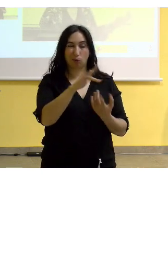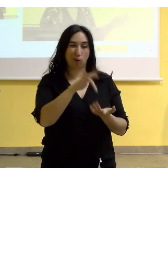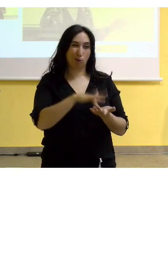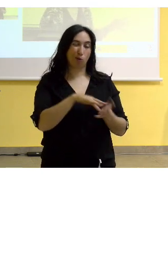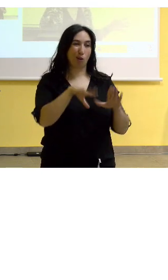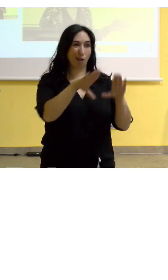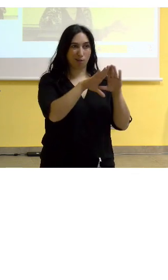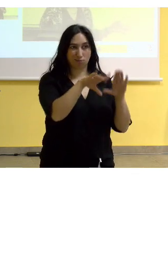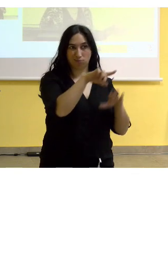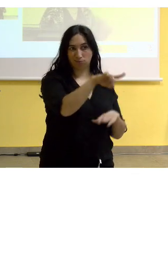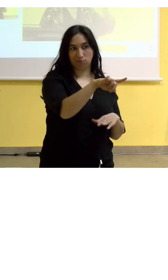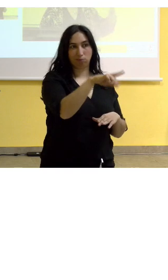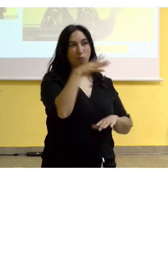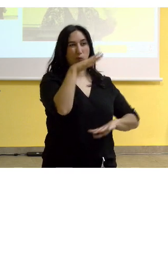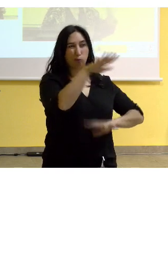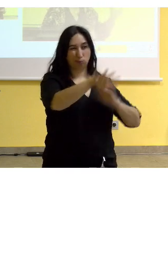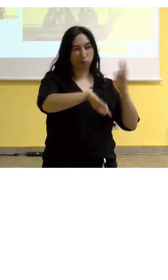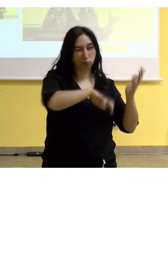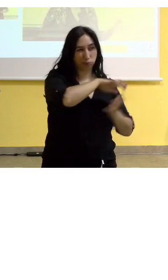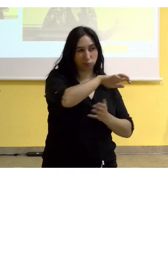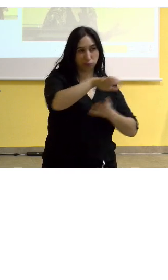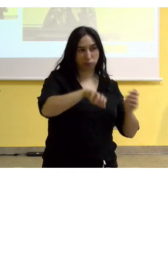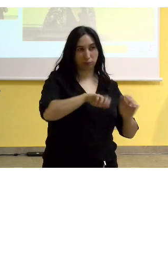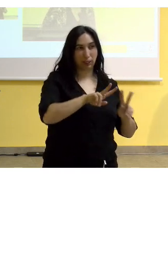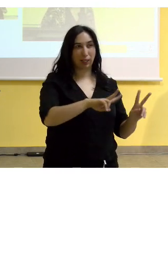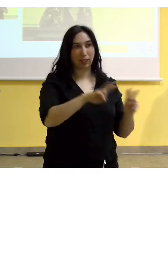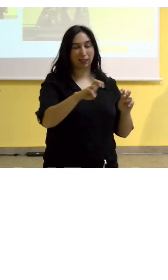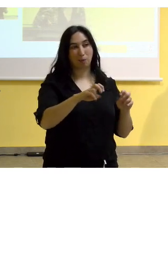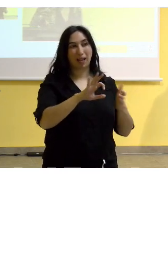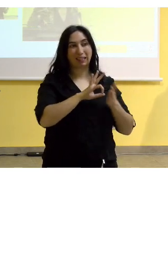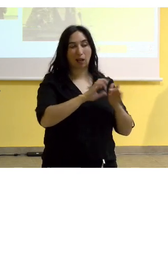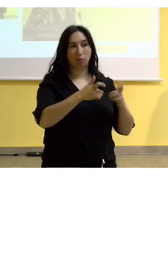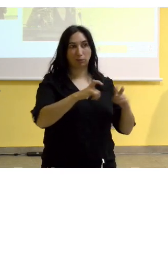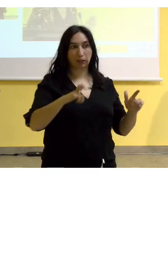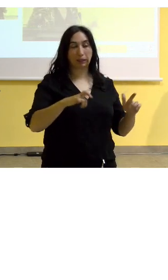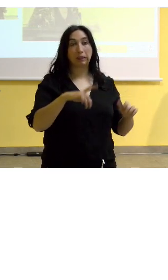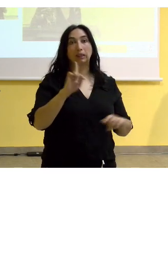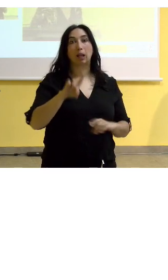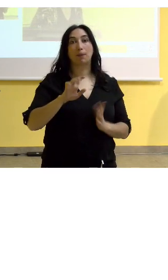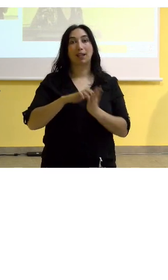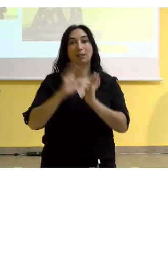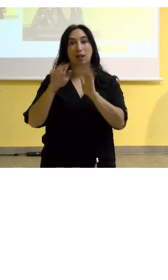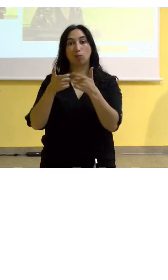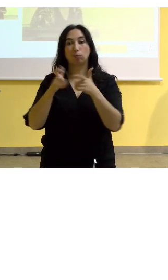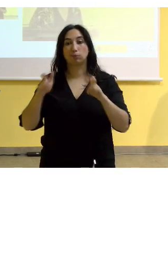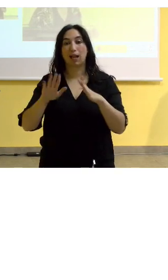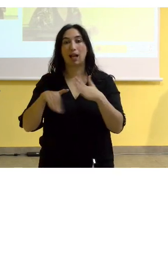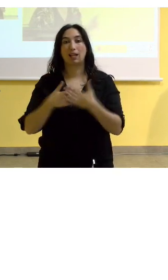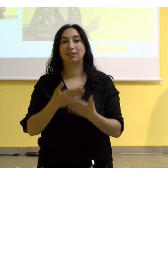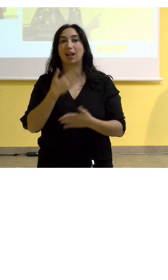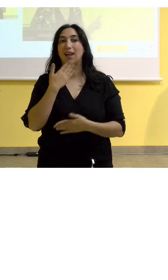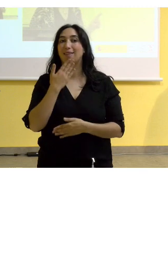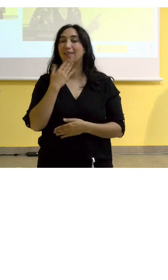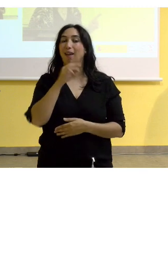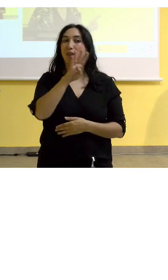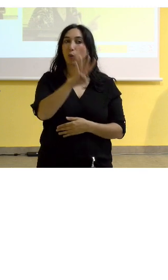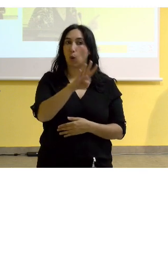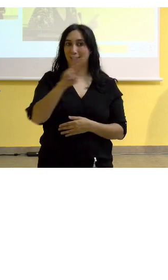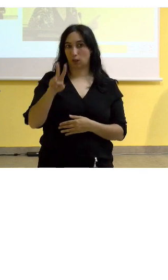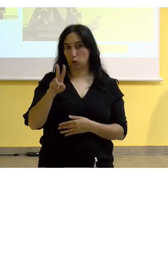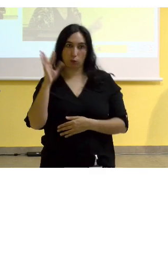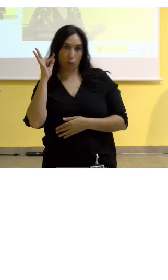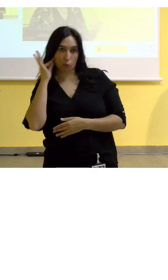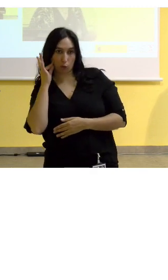Comunidad de Madrid, que con todo el revuelo de la ampliación de la cartera, pues se amplió en Castilla y León hasta los 42 años de la mujer